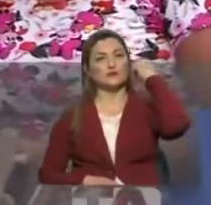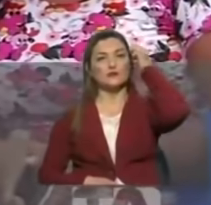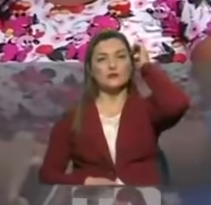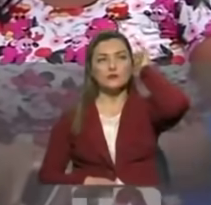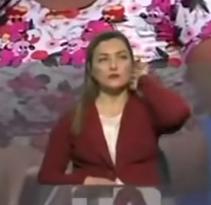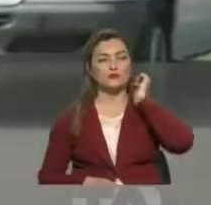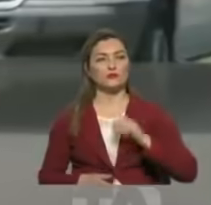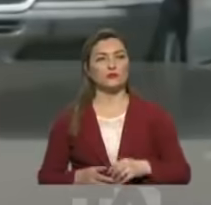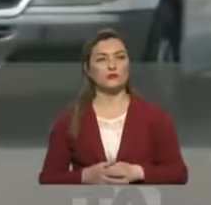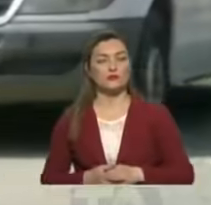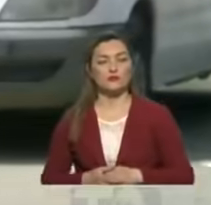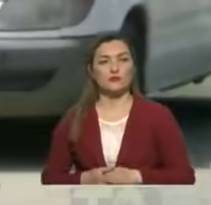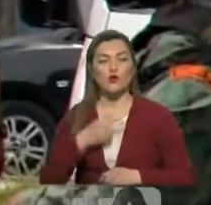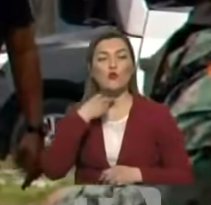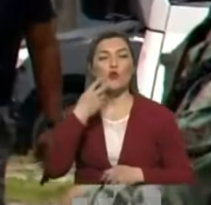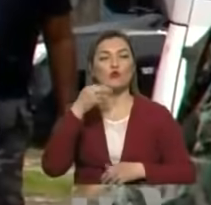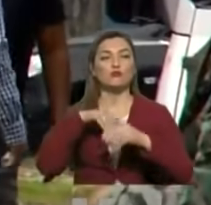¡No ingresa la policía!